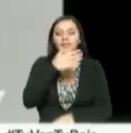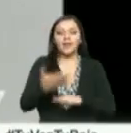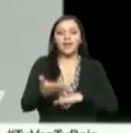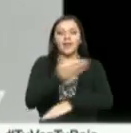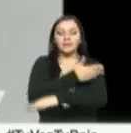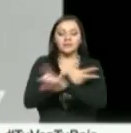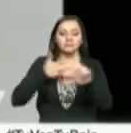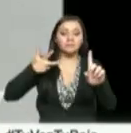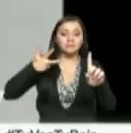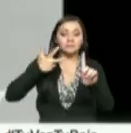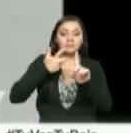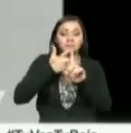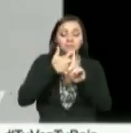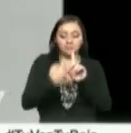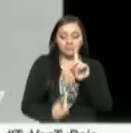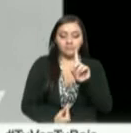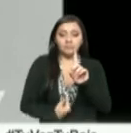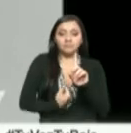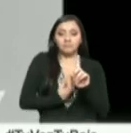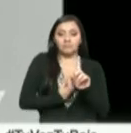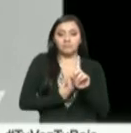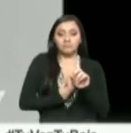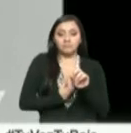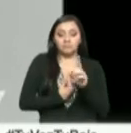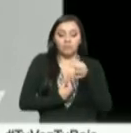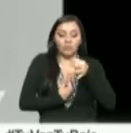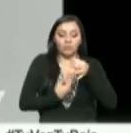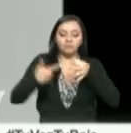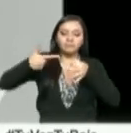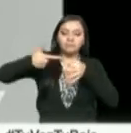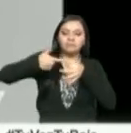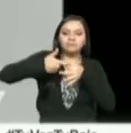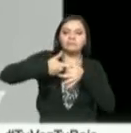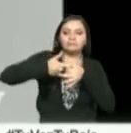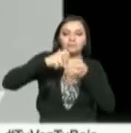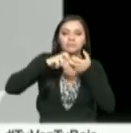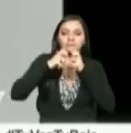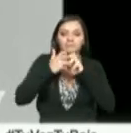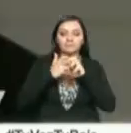inyección directa de una célula espermática en el ovocito.